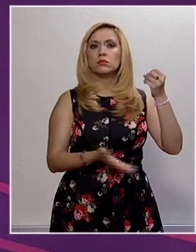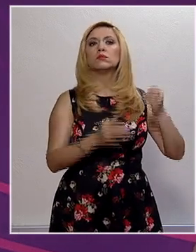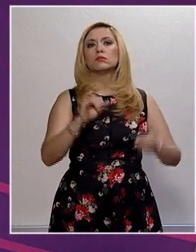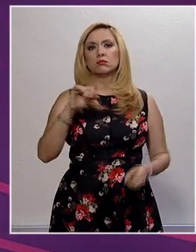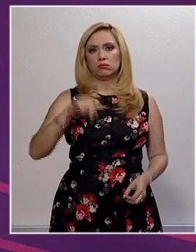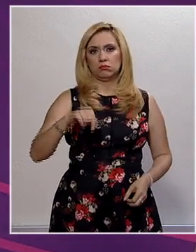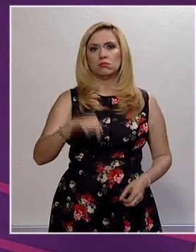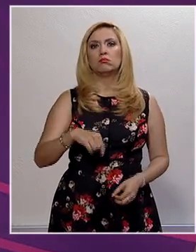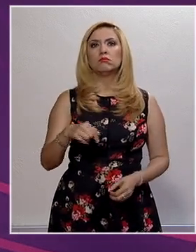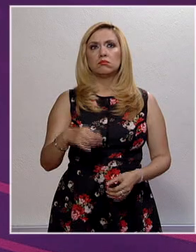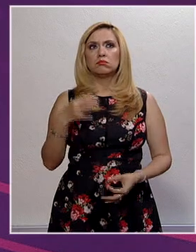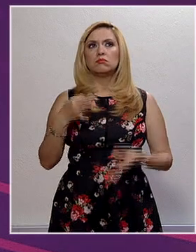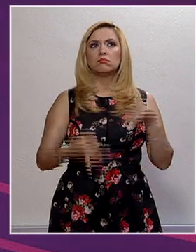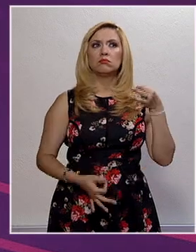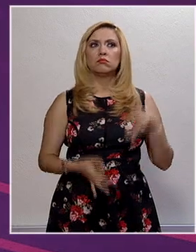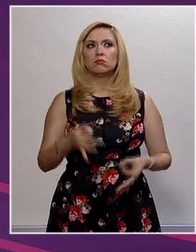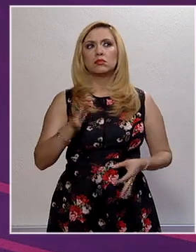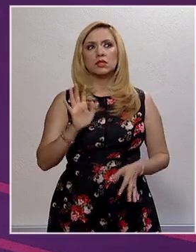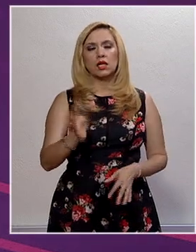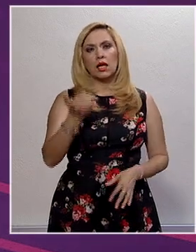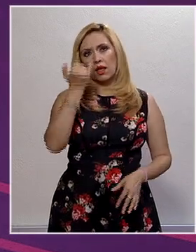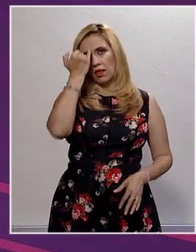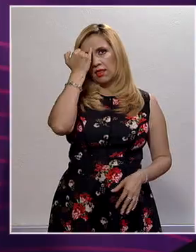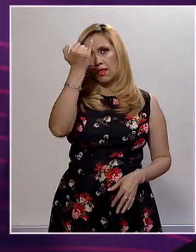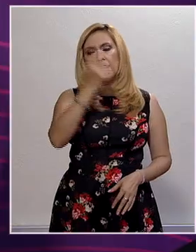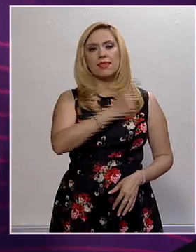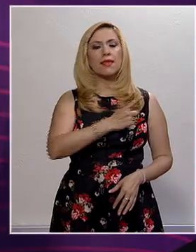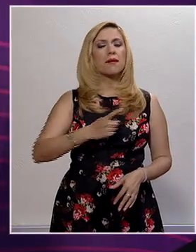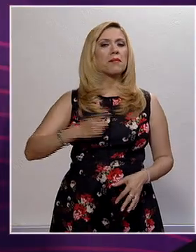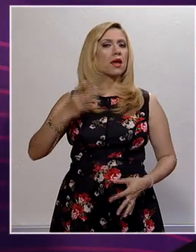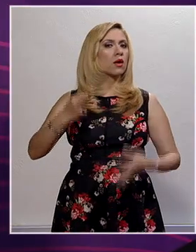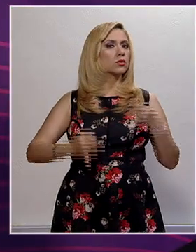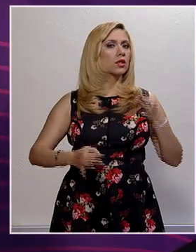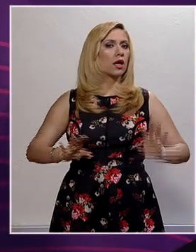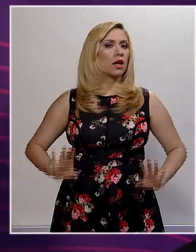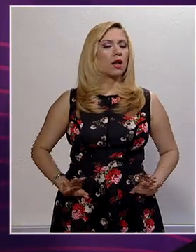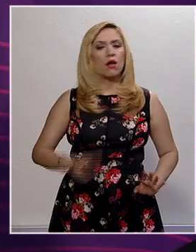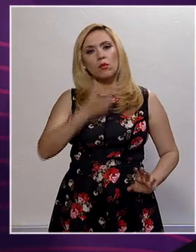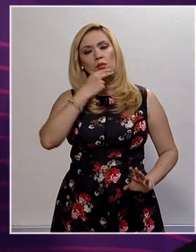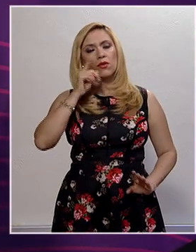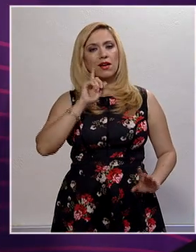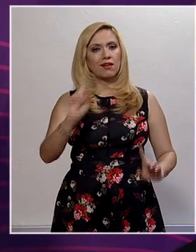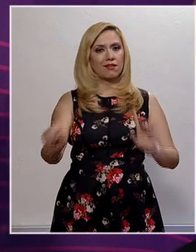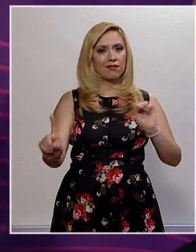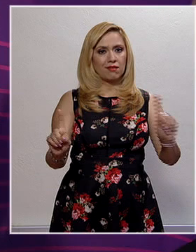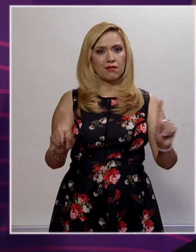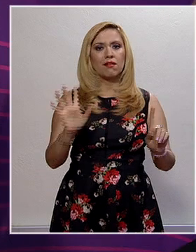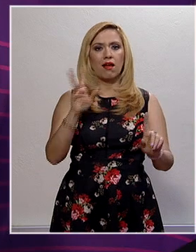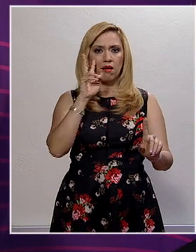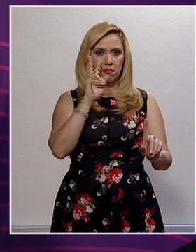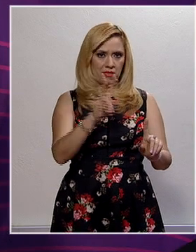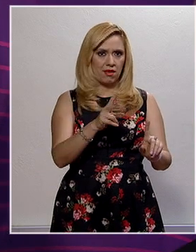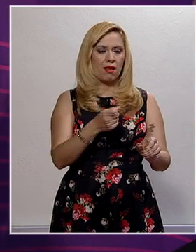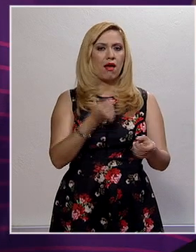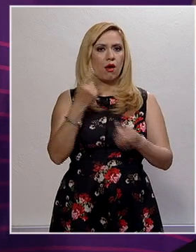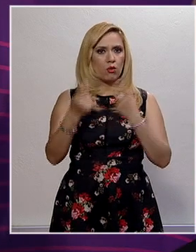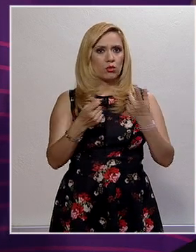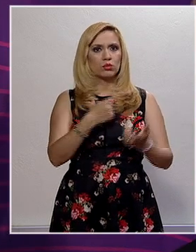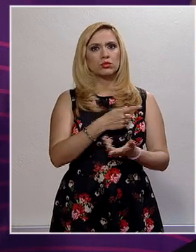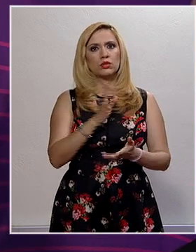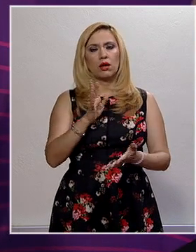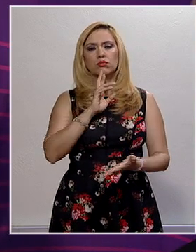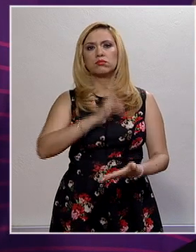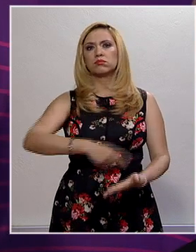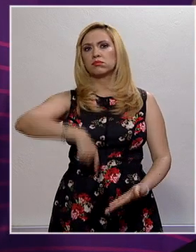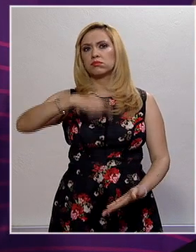Poder Judicial la idea de que hay que juzgar con perspectiva de género. Eso se puede ver en algunos casos de la Suprema Corte,